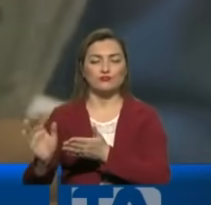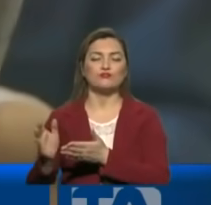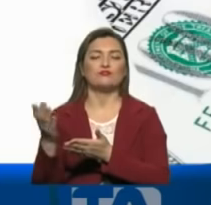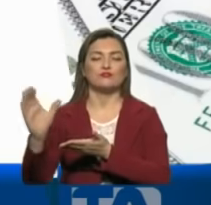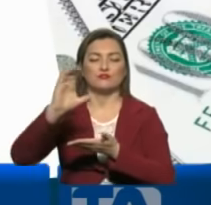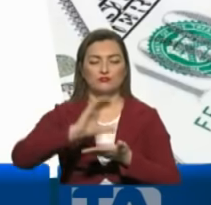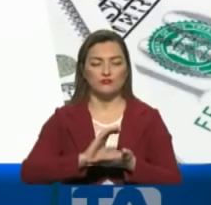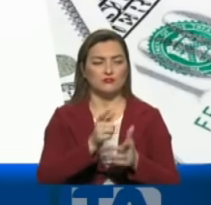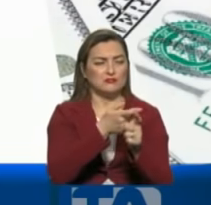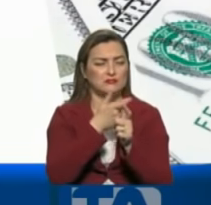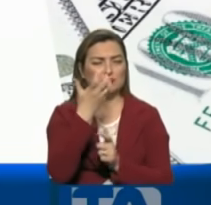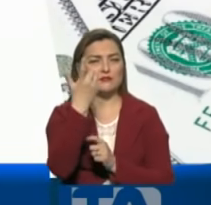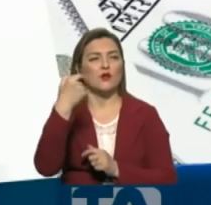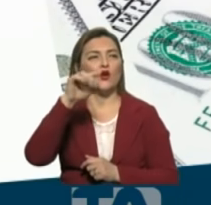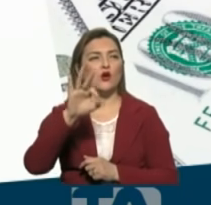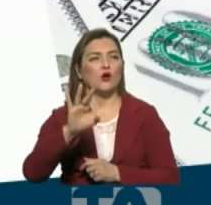de